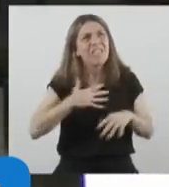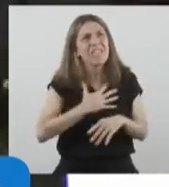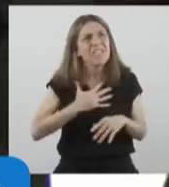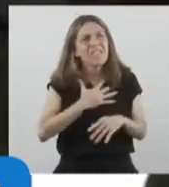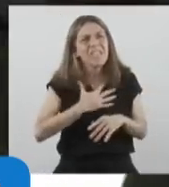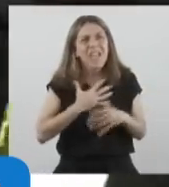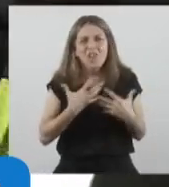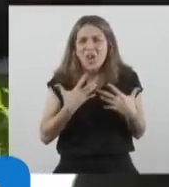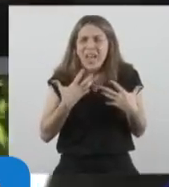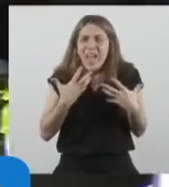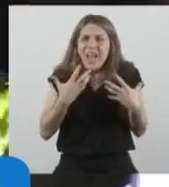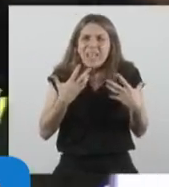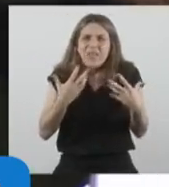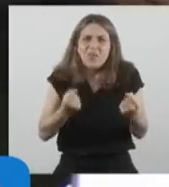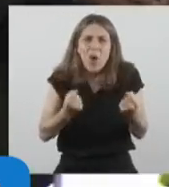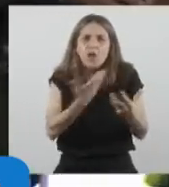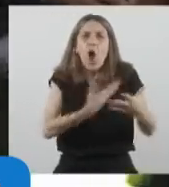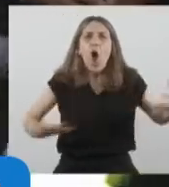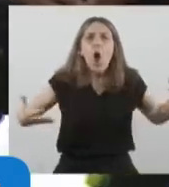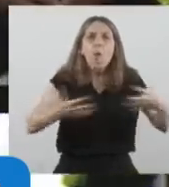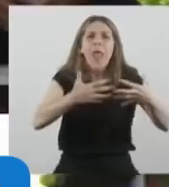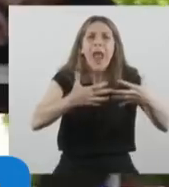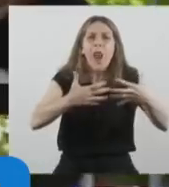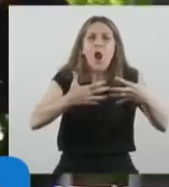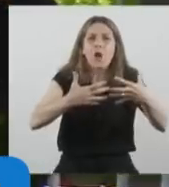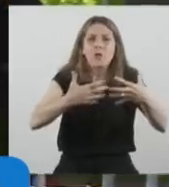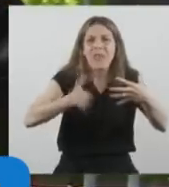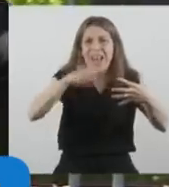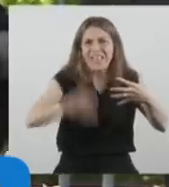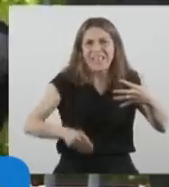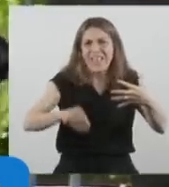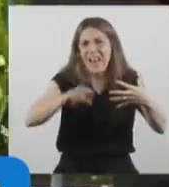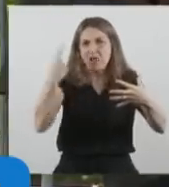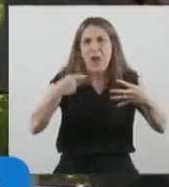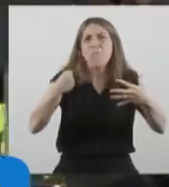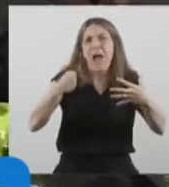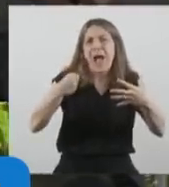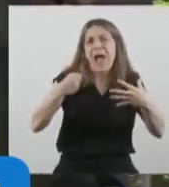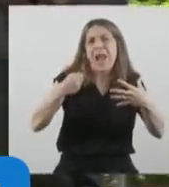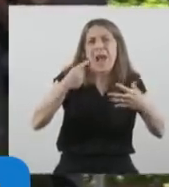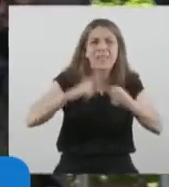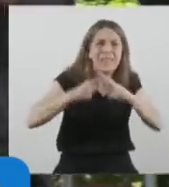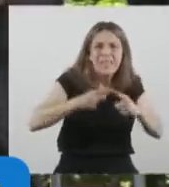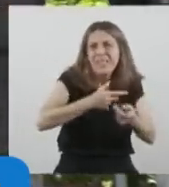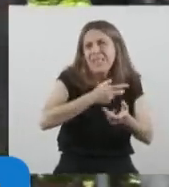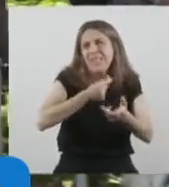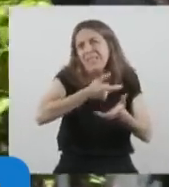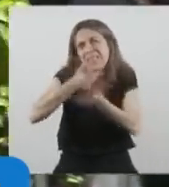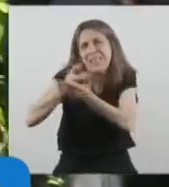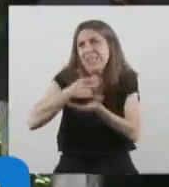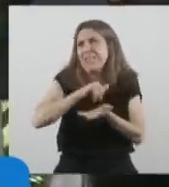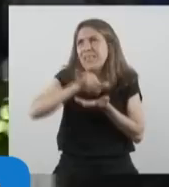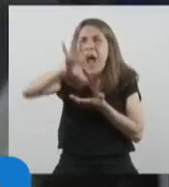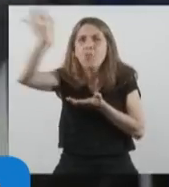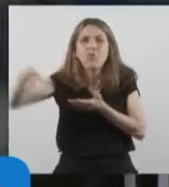que el esfuerzo que ponemos el gobierno nacional por ir a buscar vacunas en el mundo para ponerle tranquilidad